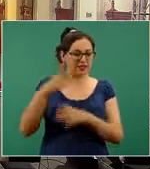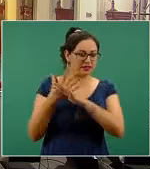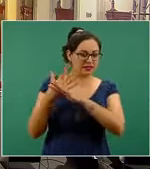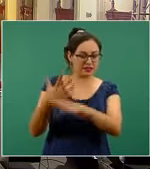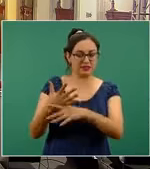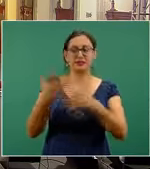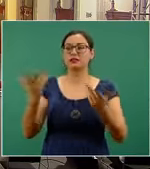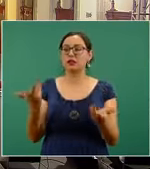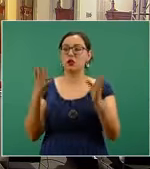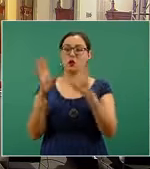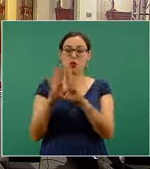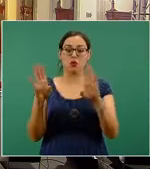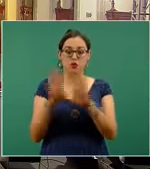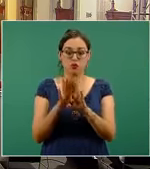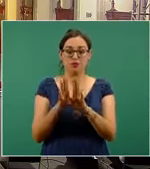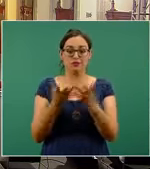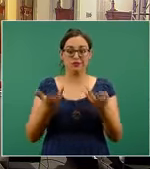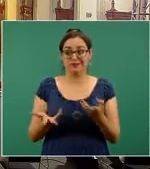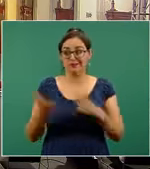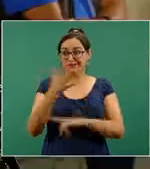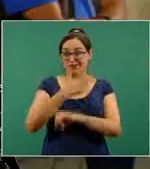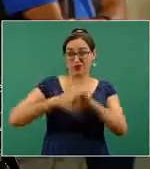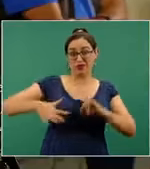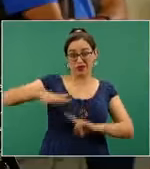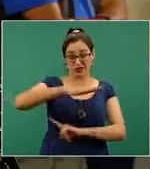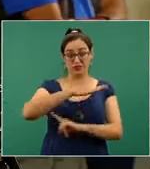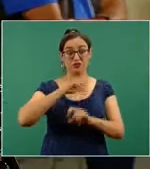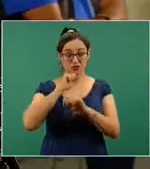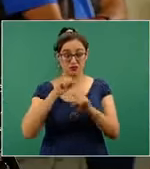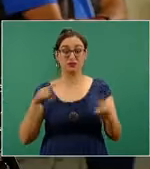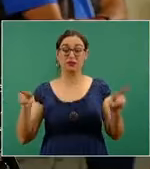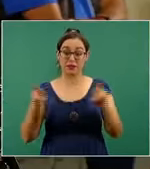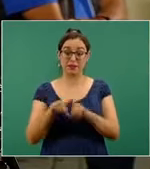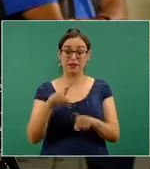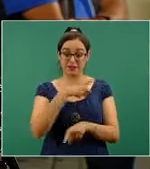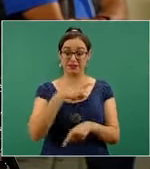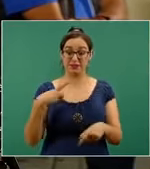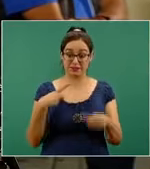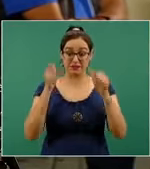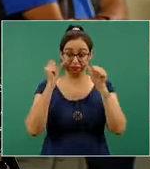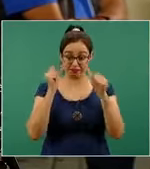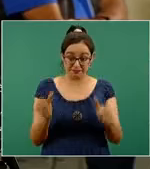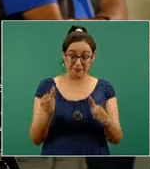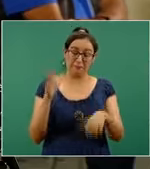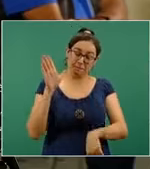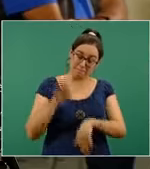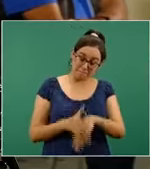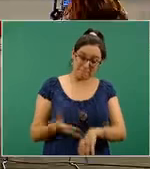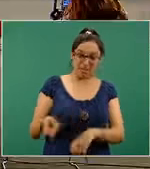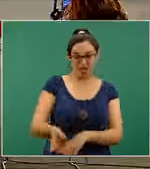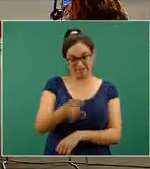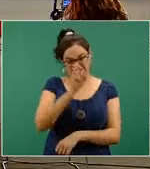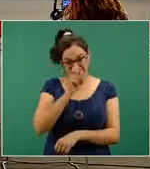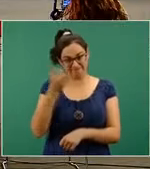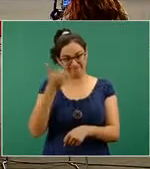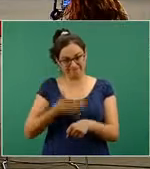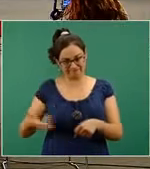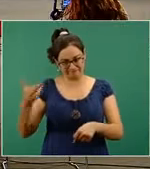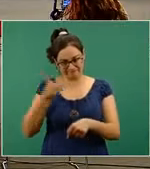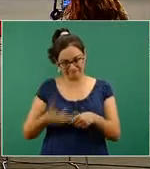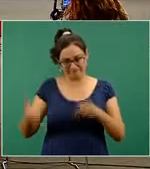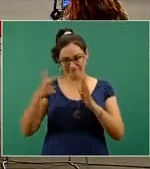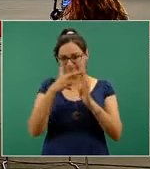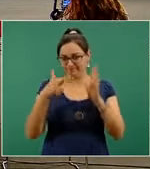un problema como el del ambiente alimentario en México, pues serían entonces regulación de la comida chatarra,